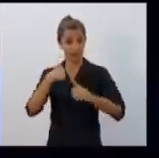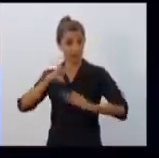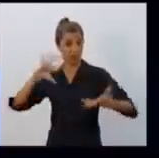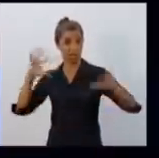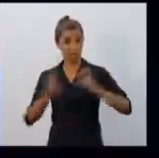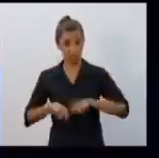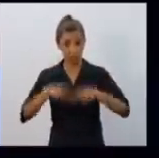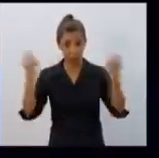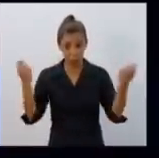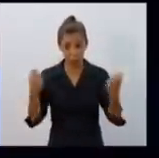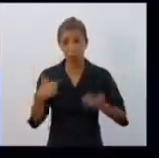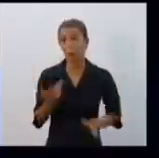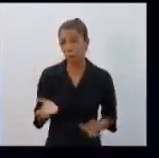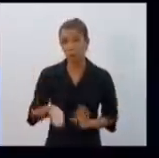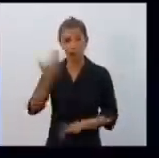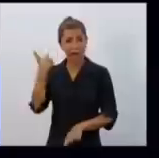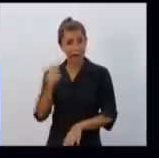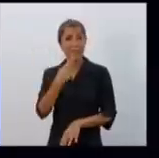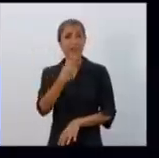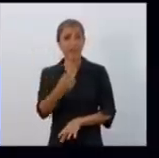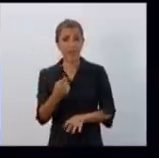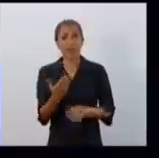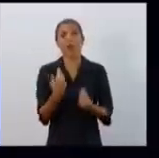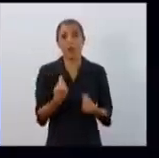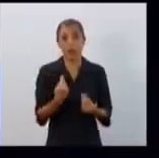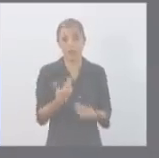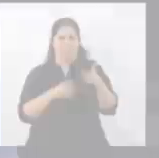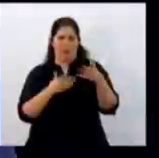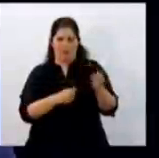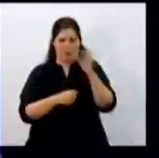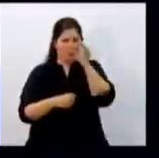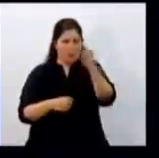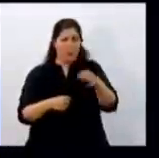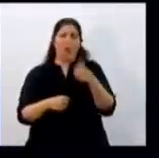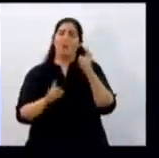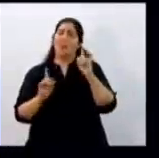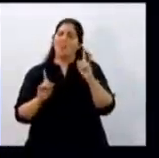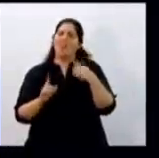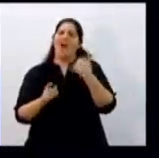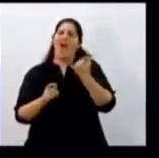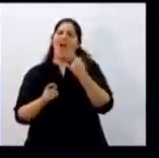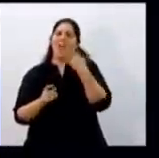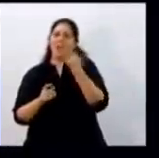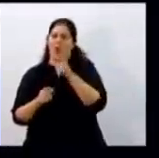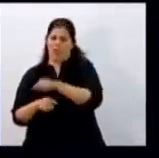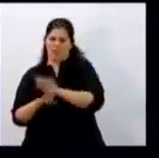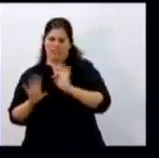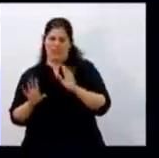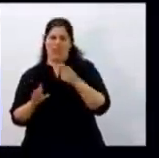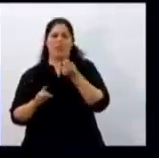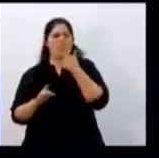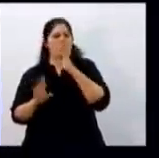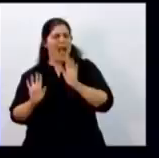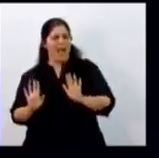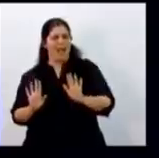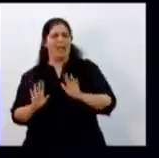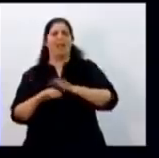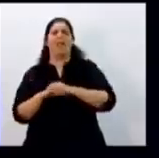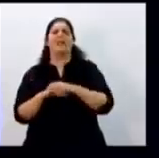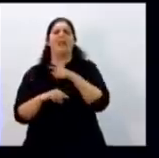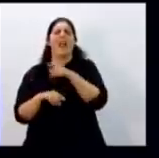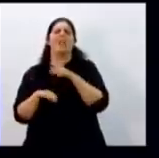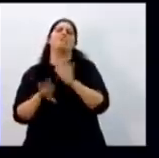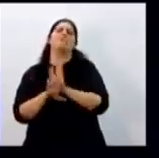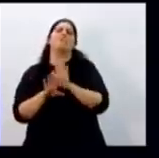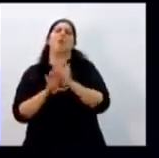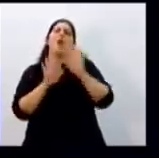dijo, más de una vez, que la presidenta Kirchner destruyó la economía. Pero la verdad que hay una hipocresía enorme, porque Mauricio Macri es un